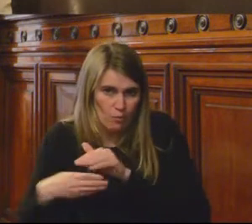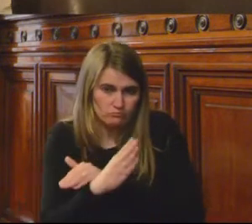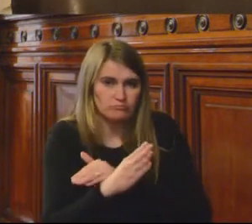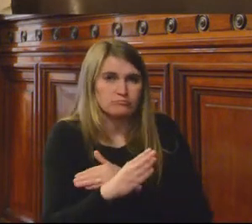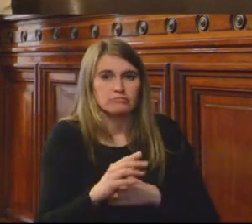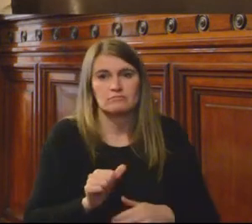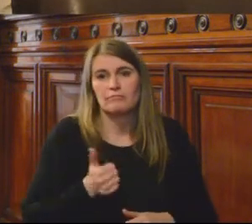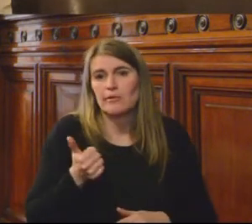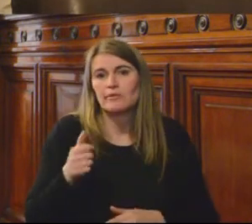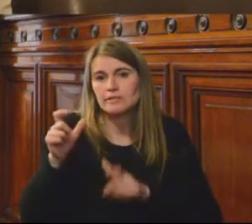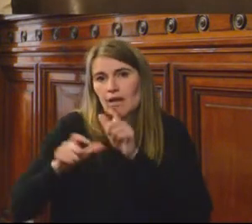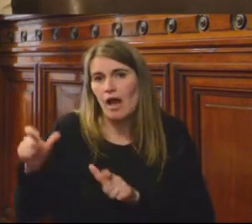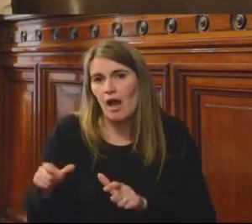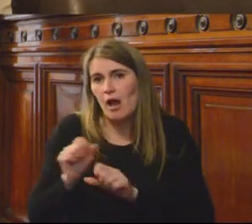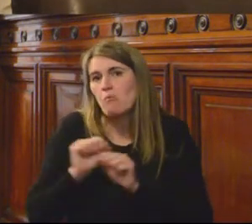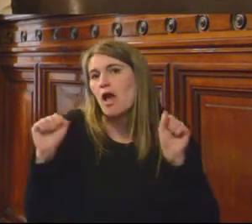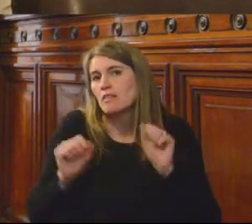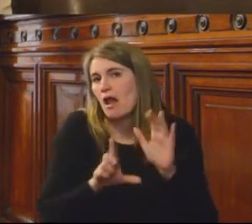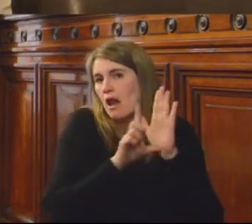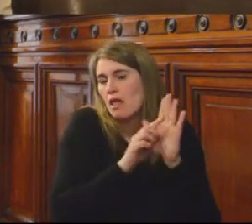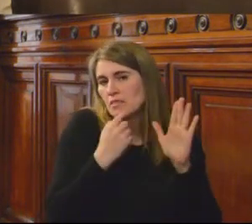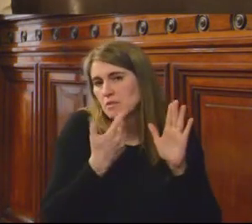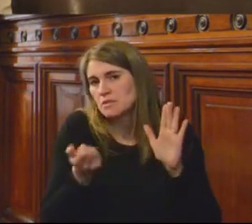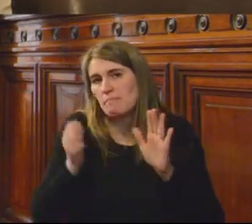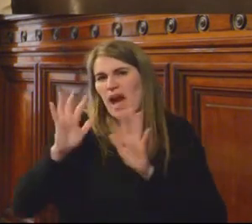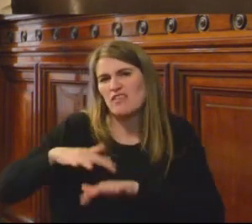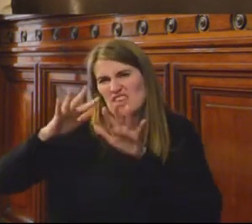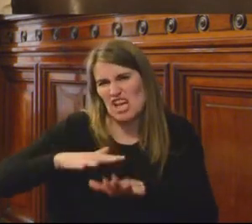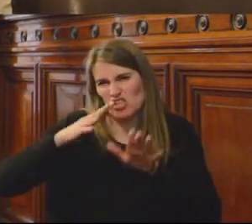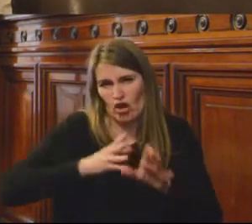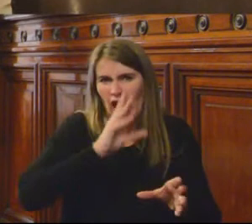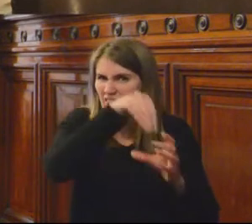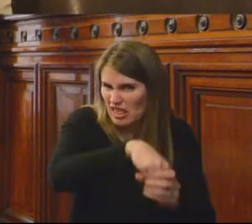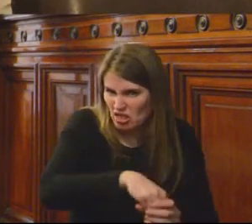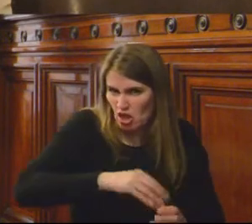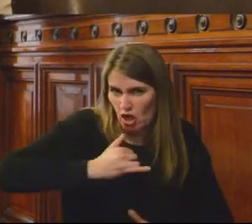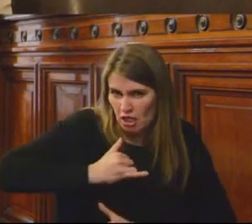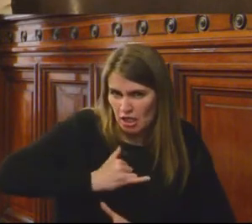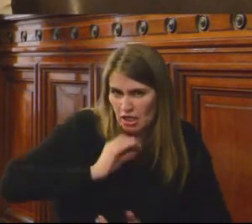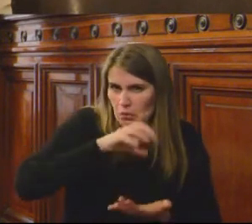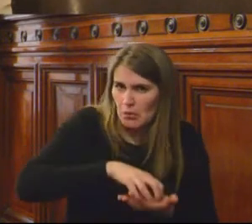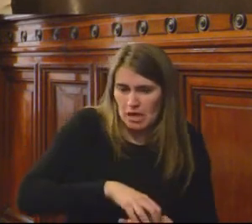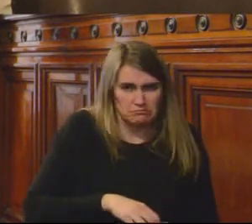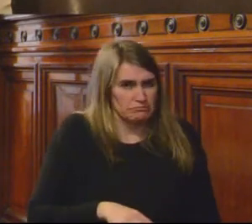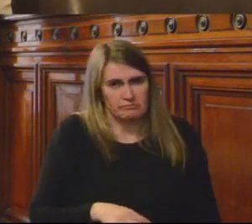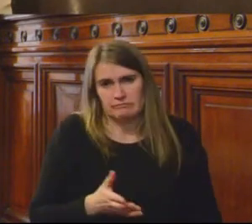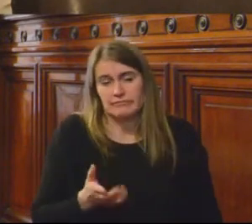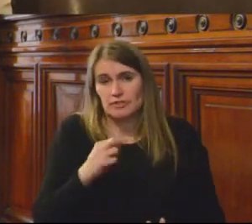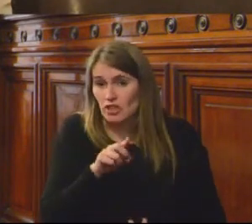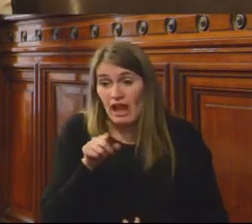supuestamente del ejercicio legítimo a la manifestación. En esos casos, muchos de esos casos, las personas han